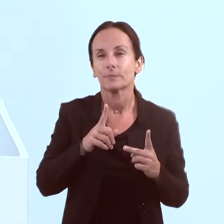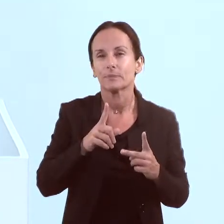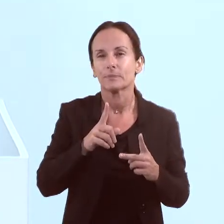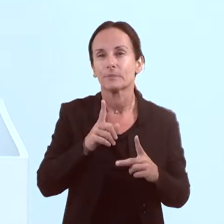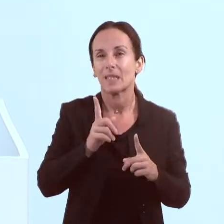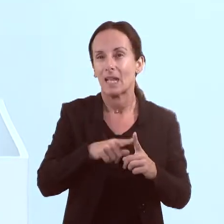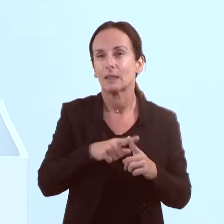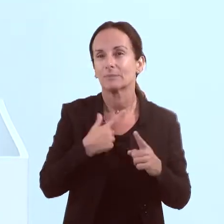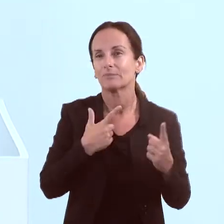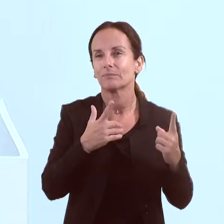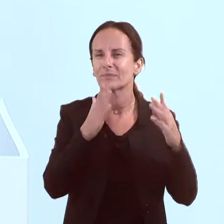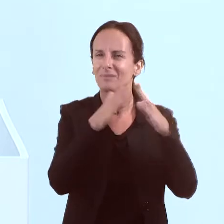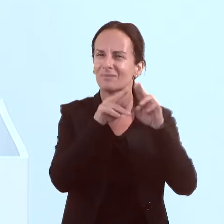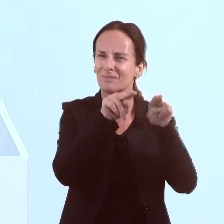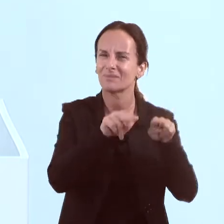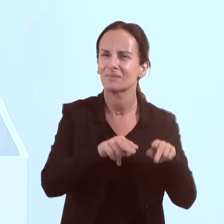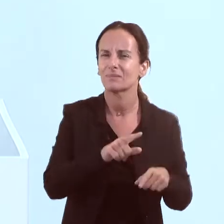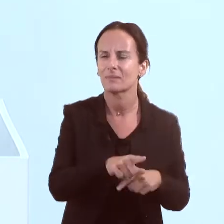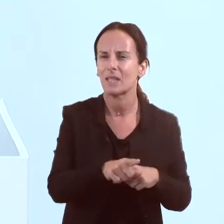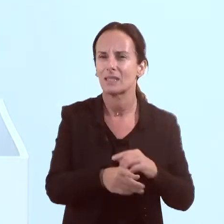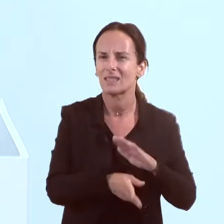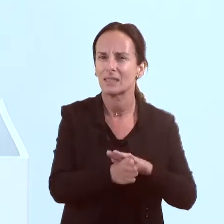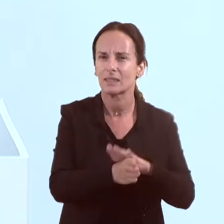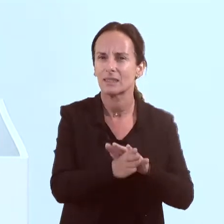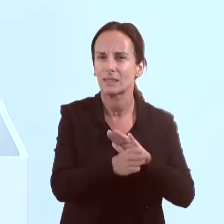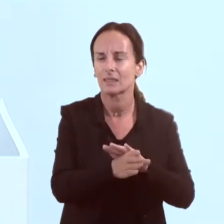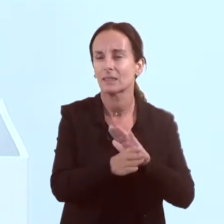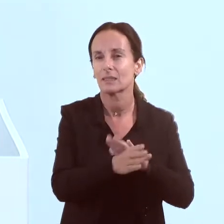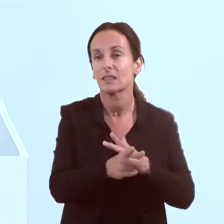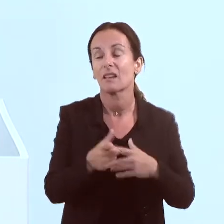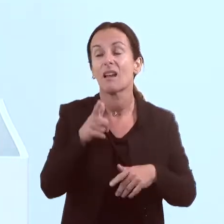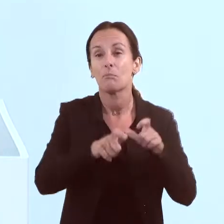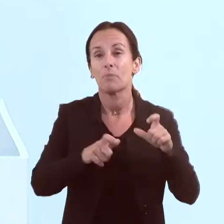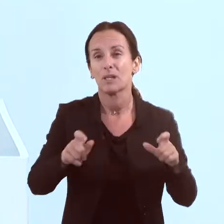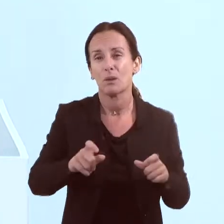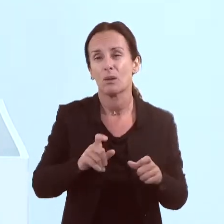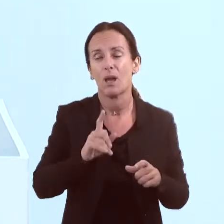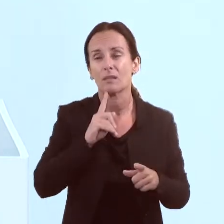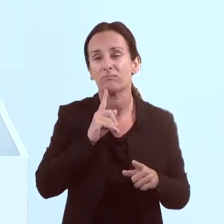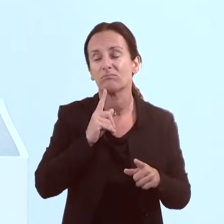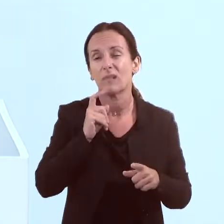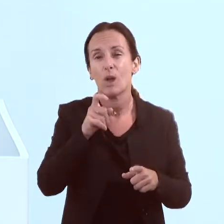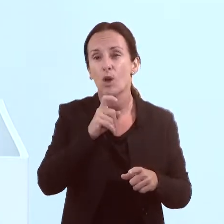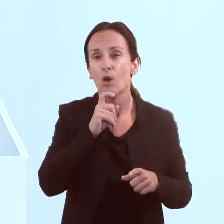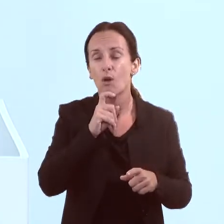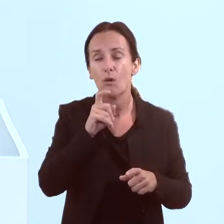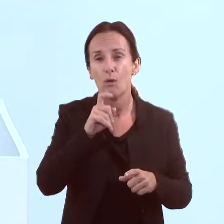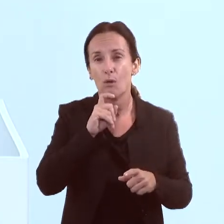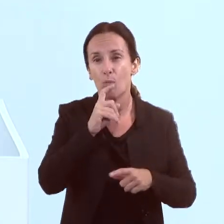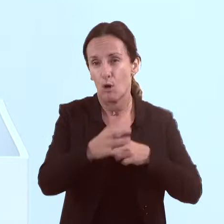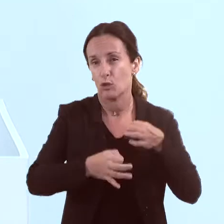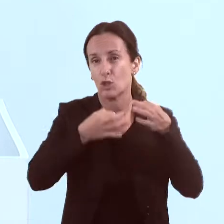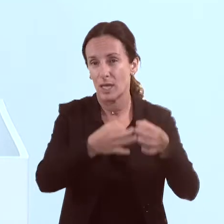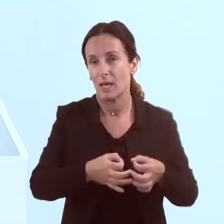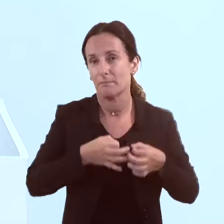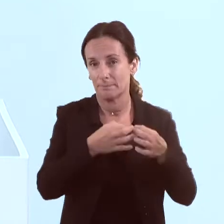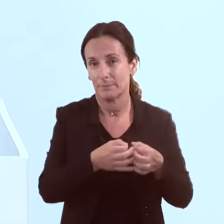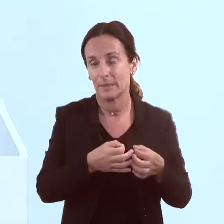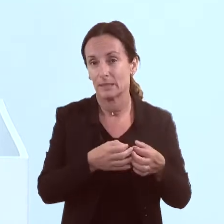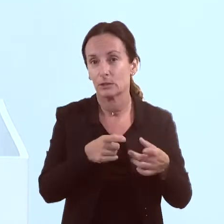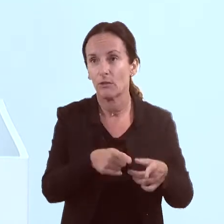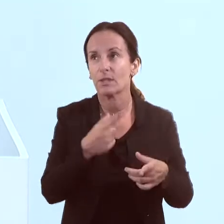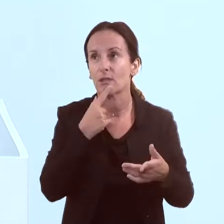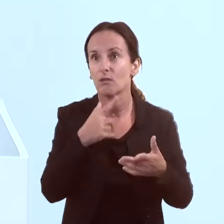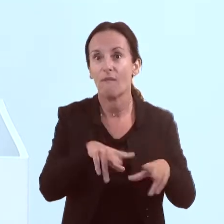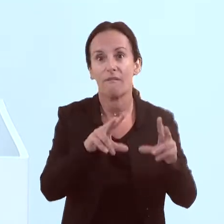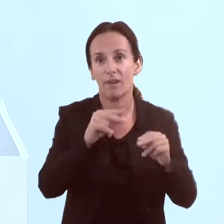siguen entrando personas al sistema de atención más tradicional, el problema no vamos a ser capaces de resolverlo. Y en ese sentido, otra de las cosas que vamos a